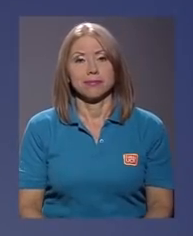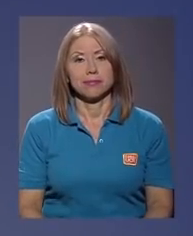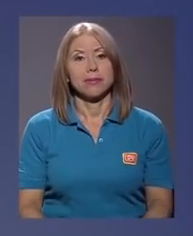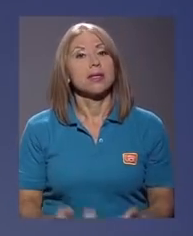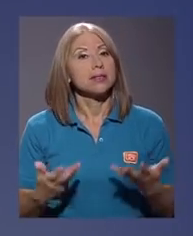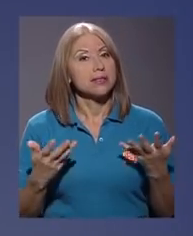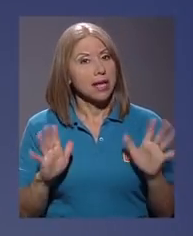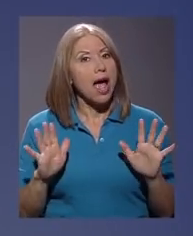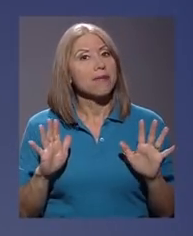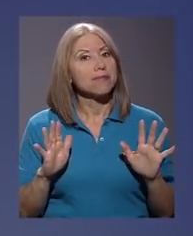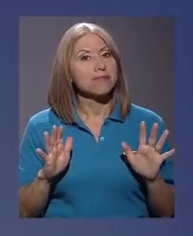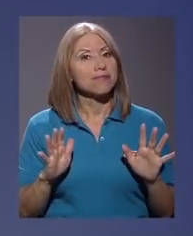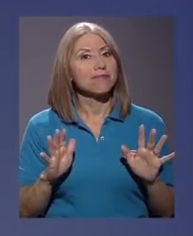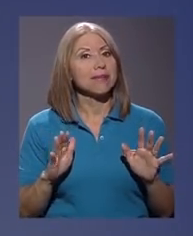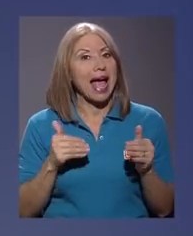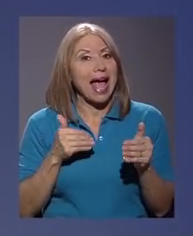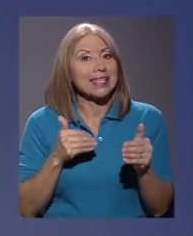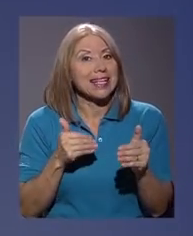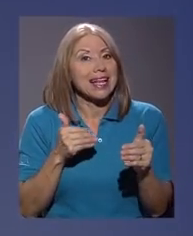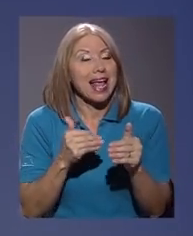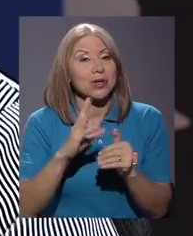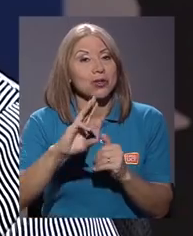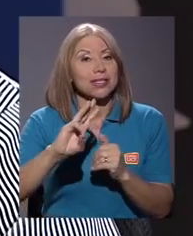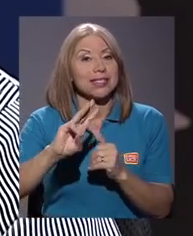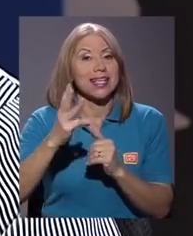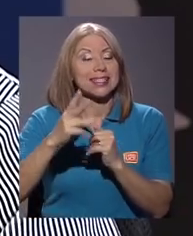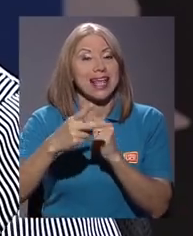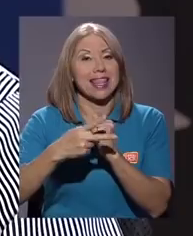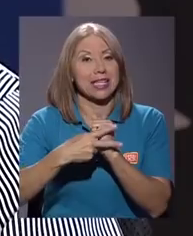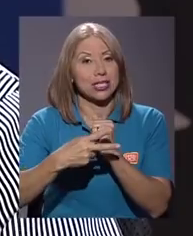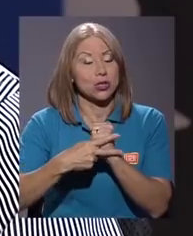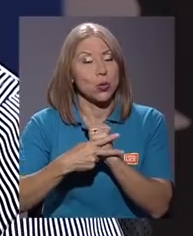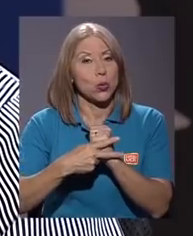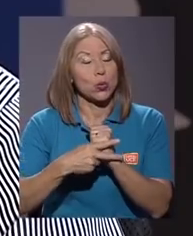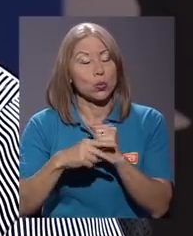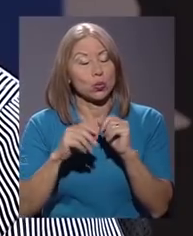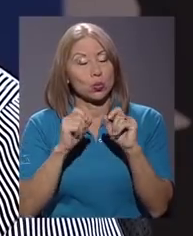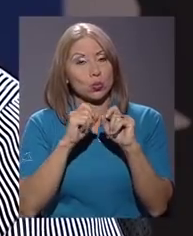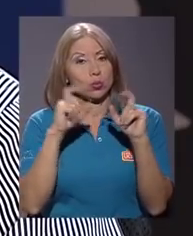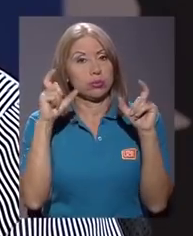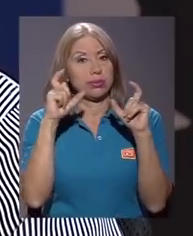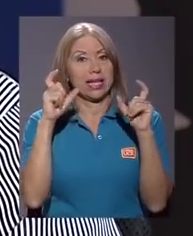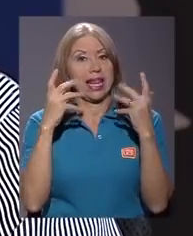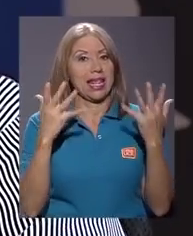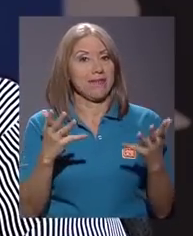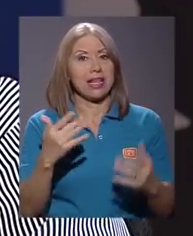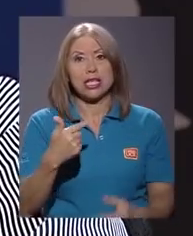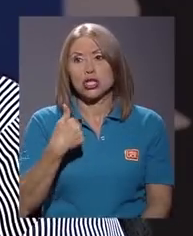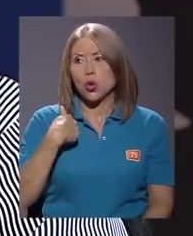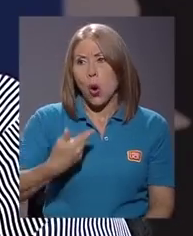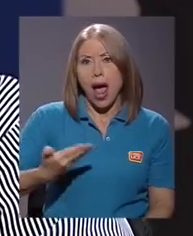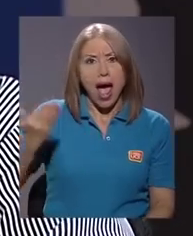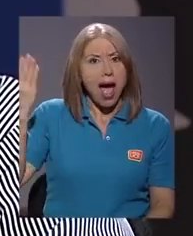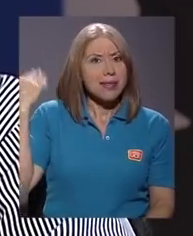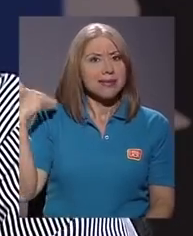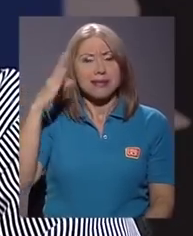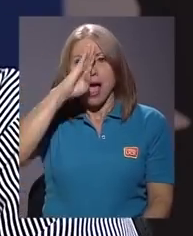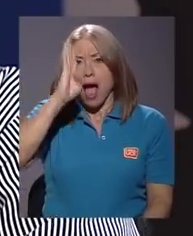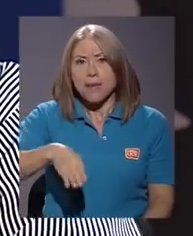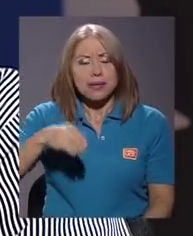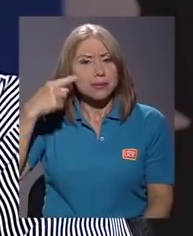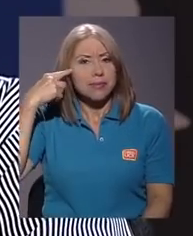ya como decías acercándonos a la sexta edición es increíble yo no jamás me imaginé que esto llegar a